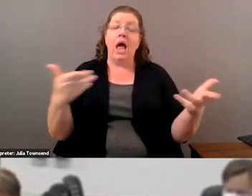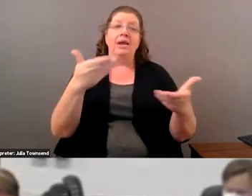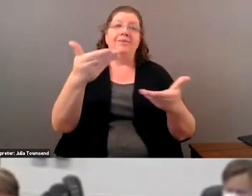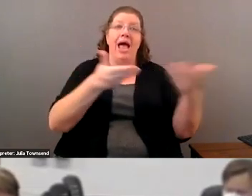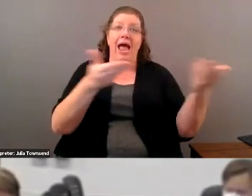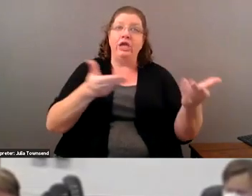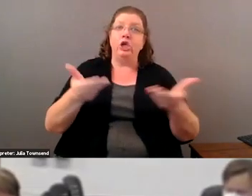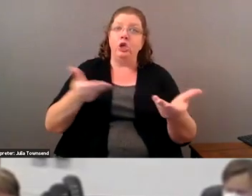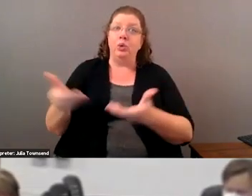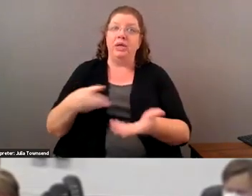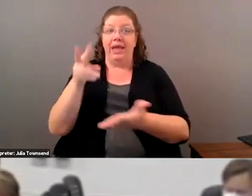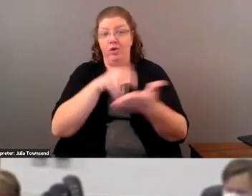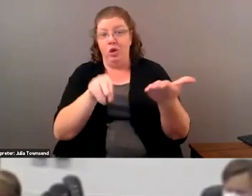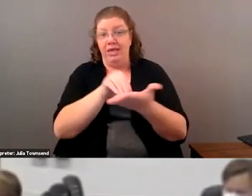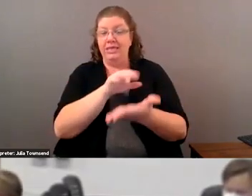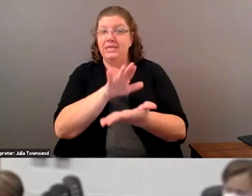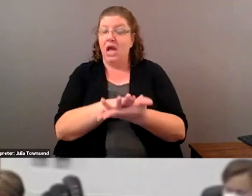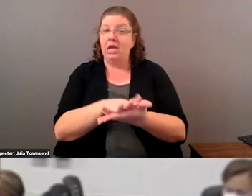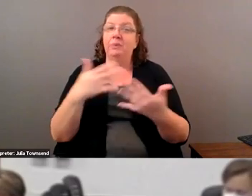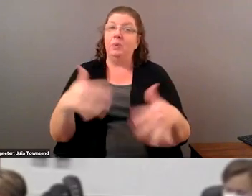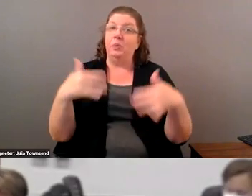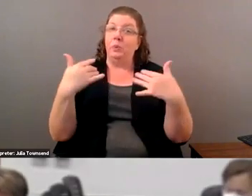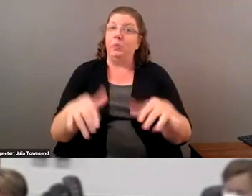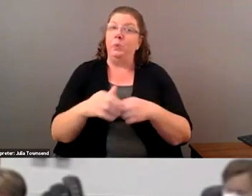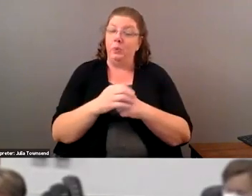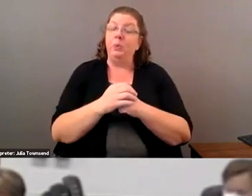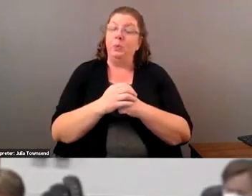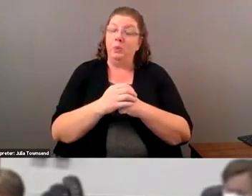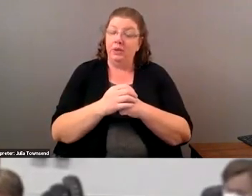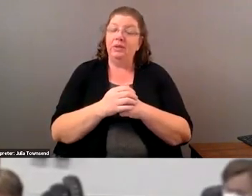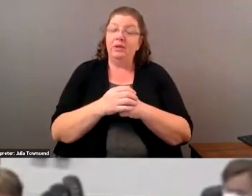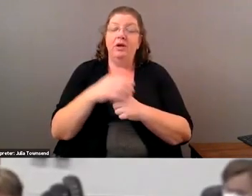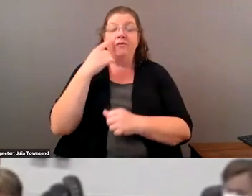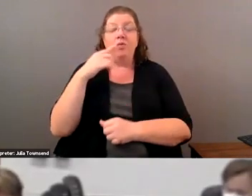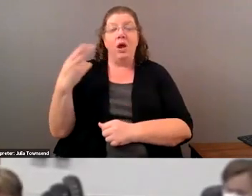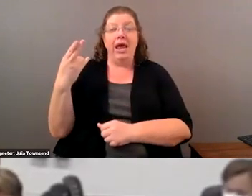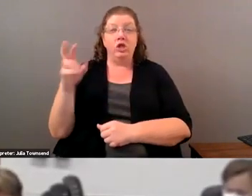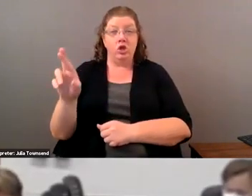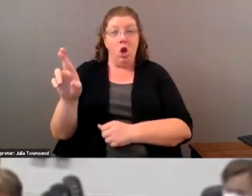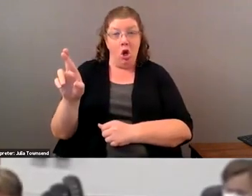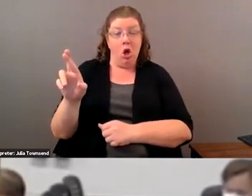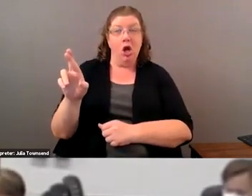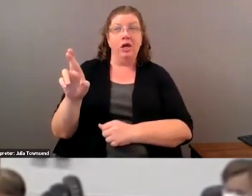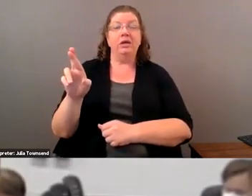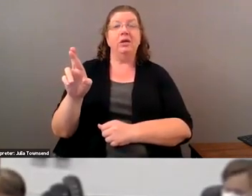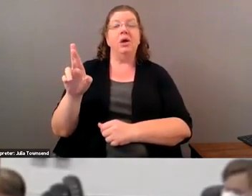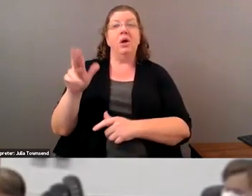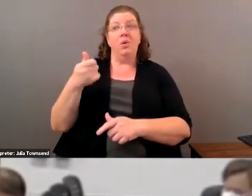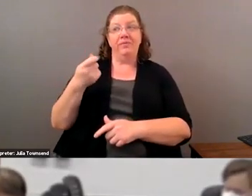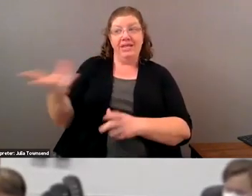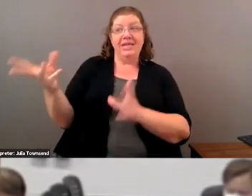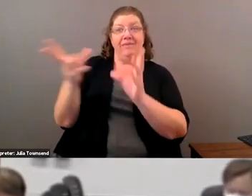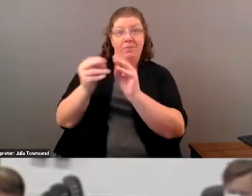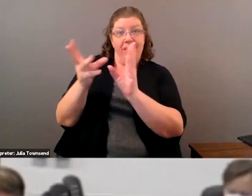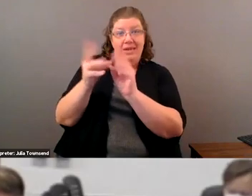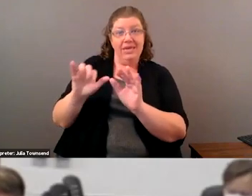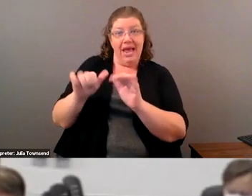esto es obviamente una idea lo que aspiramos de mucha contratación si vemos este documento y